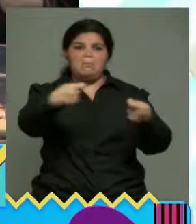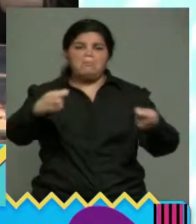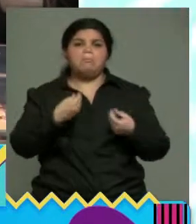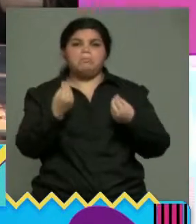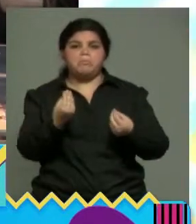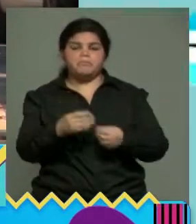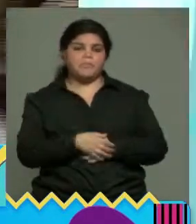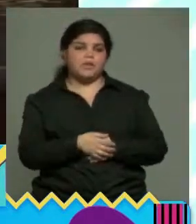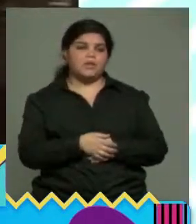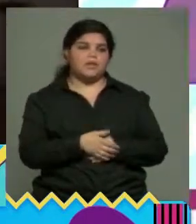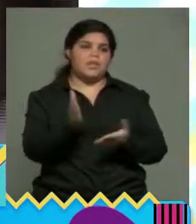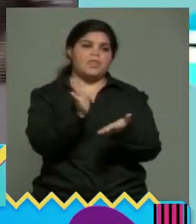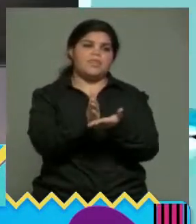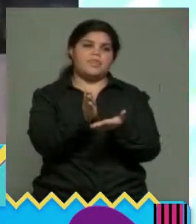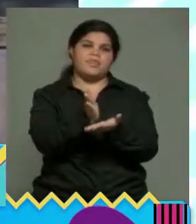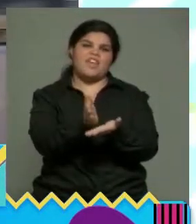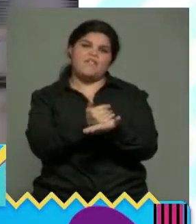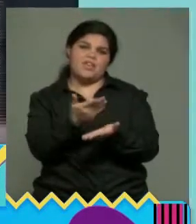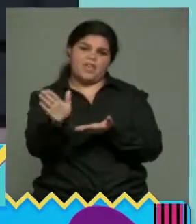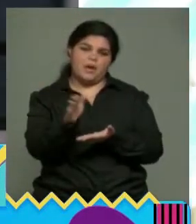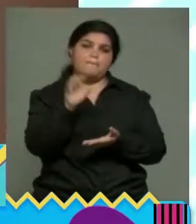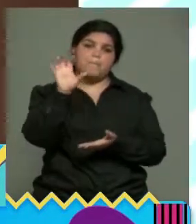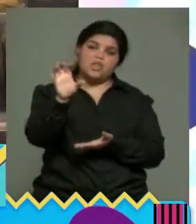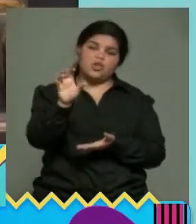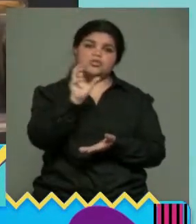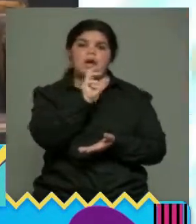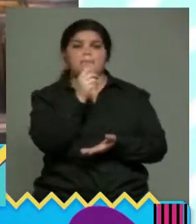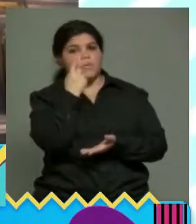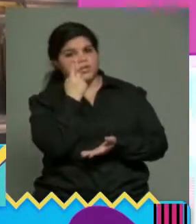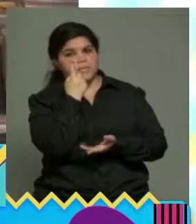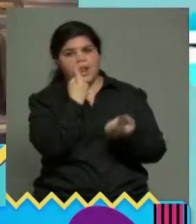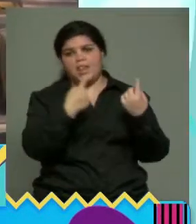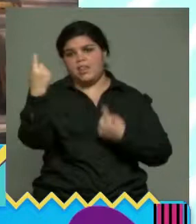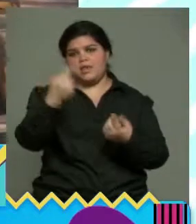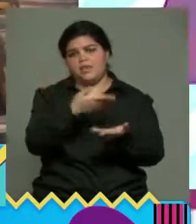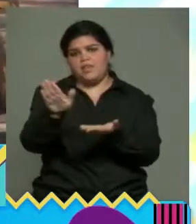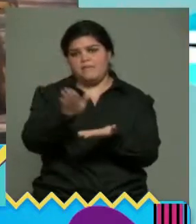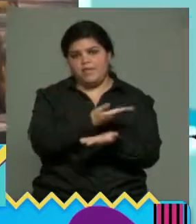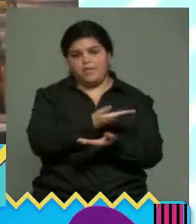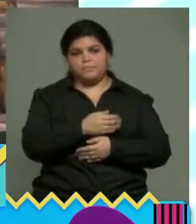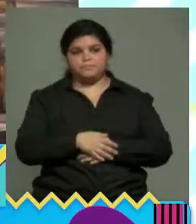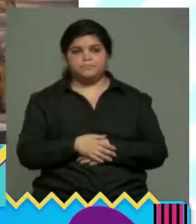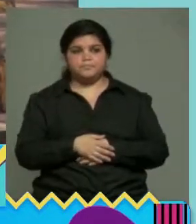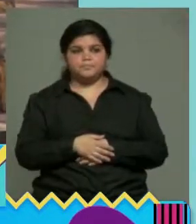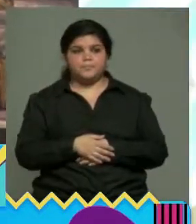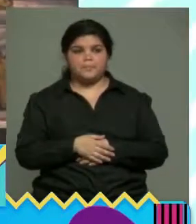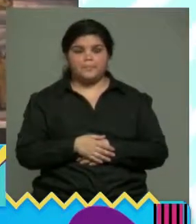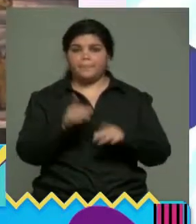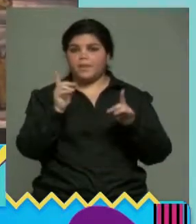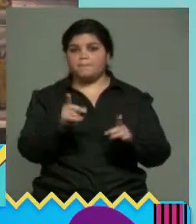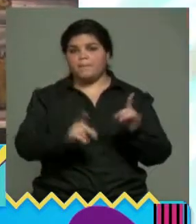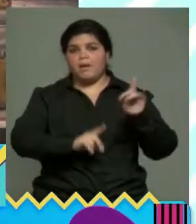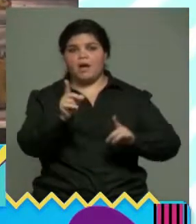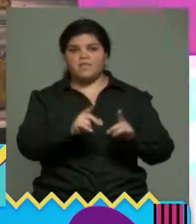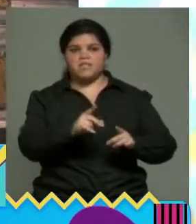sí, pero es decir, no es una cuestión comercial. Claro. No, sí, en realidad... Es como si me dijeran, recolectamos los residuos porque da